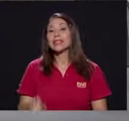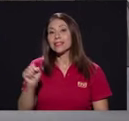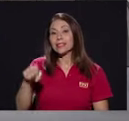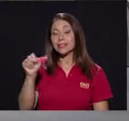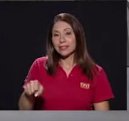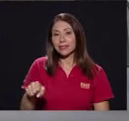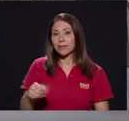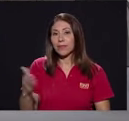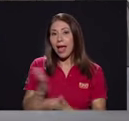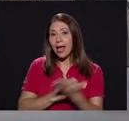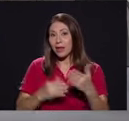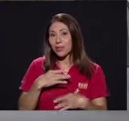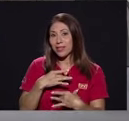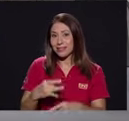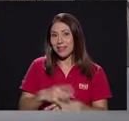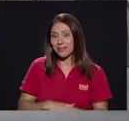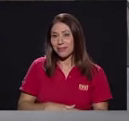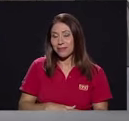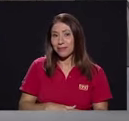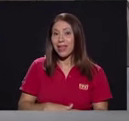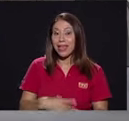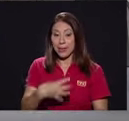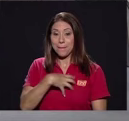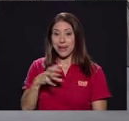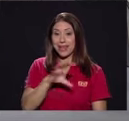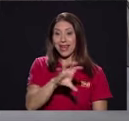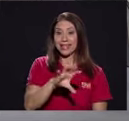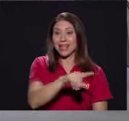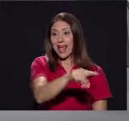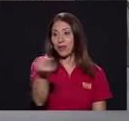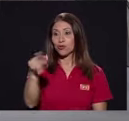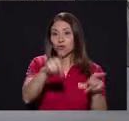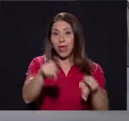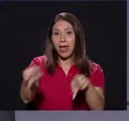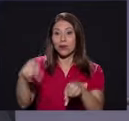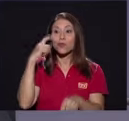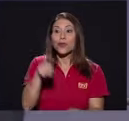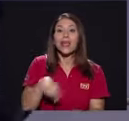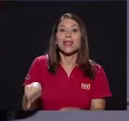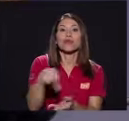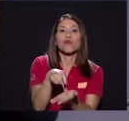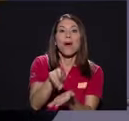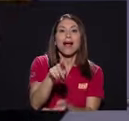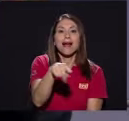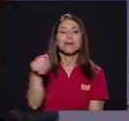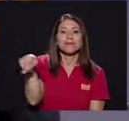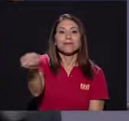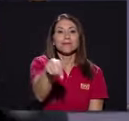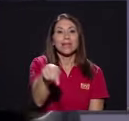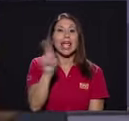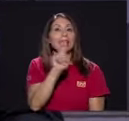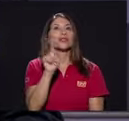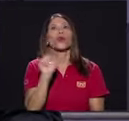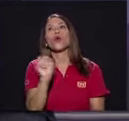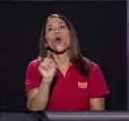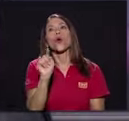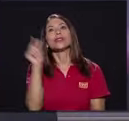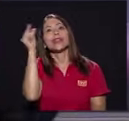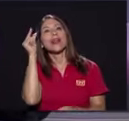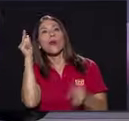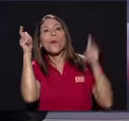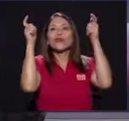es interesante, que pertenece a los ciudadanos porque son los ciudadanos los que lo pagan. Esto no viene de las arcas del